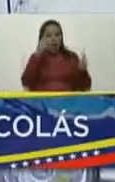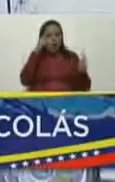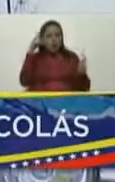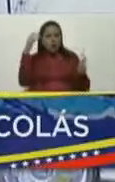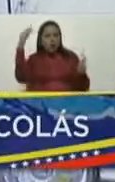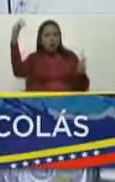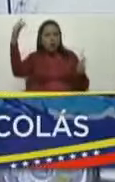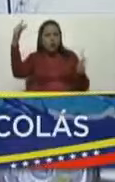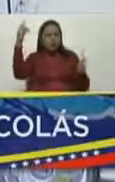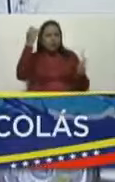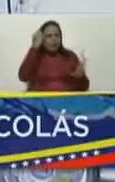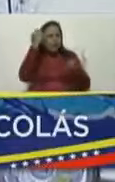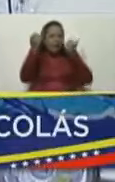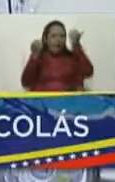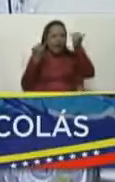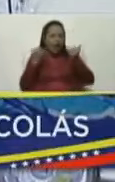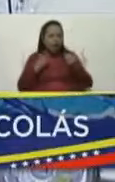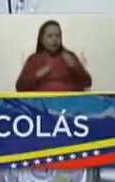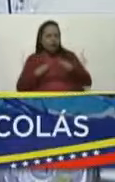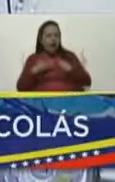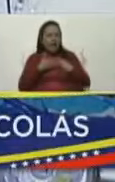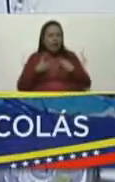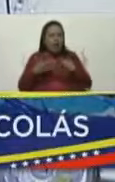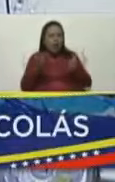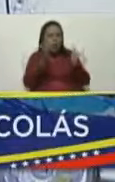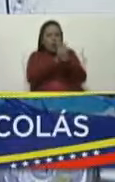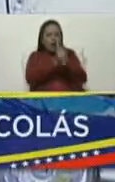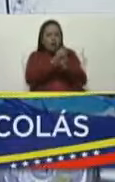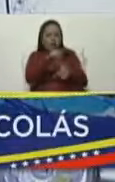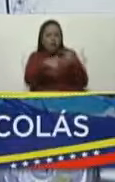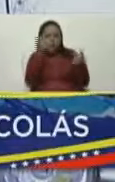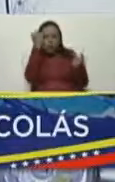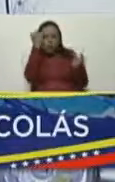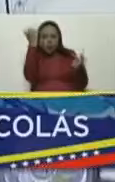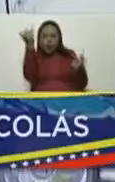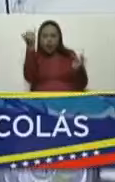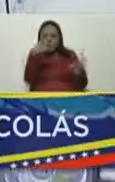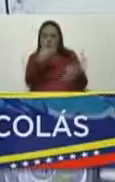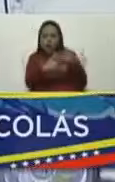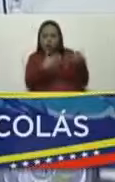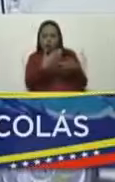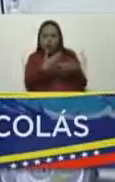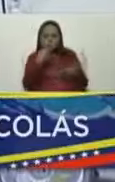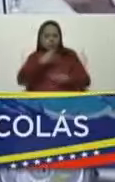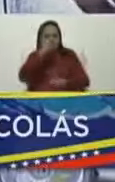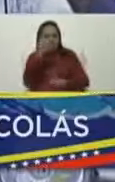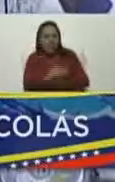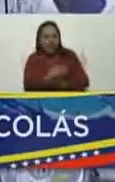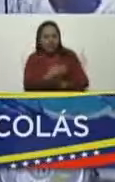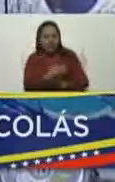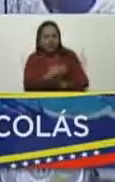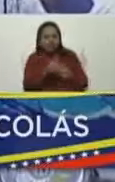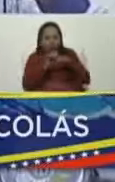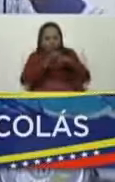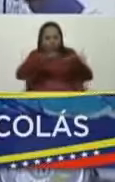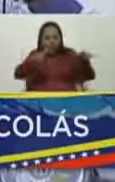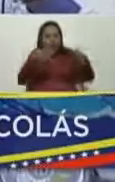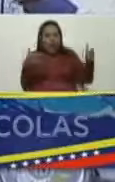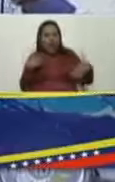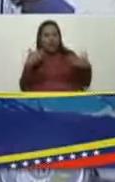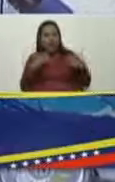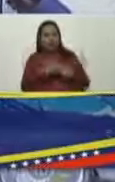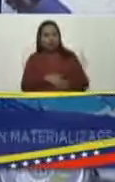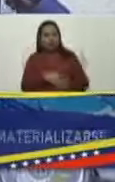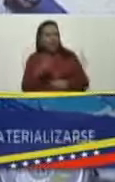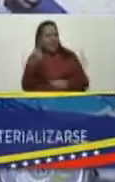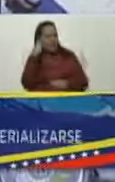inquietud, una idea. Y cuando esa idea empieza a materializarse, la alegría. ¿Cuándo fue que nosotros nos